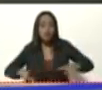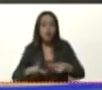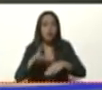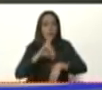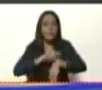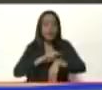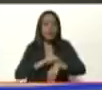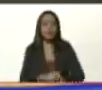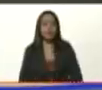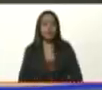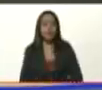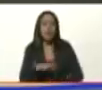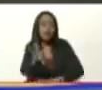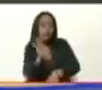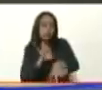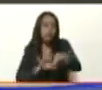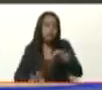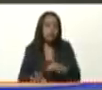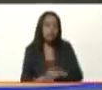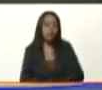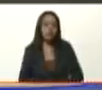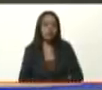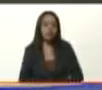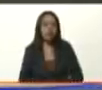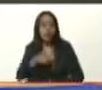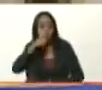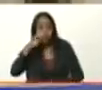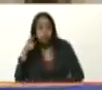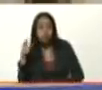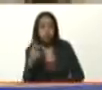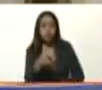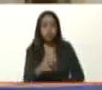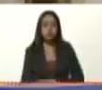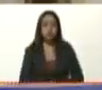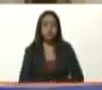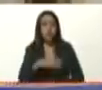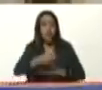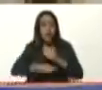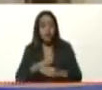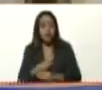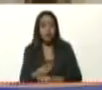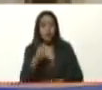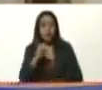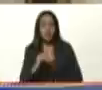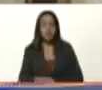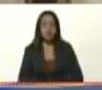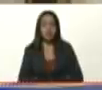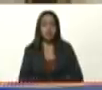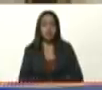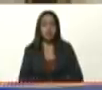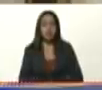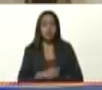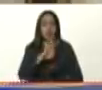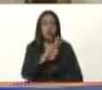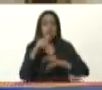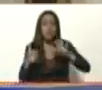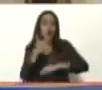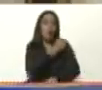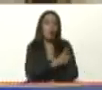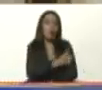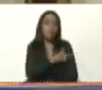médicos seleccionados como centinelas. Centinelas, que son los que van a ejercer y están ejerciendo la rectoría. Son 46 hospitales.